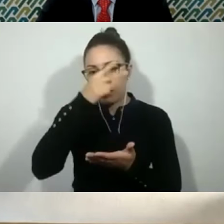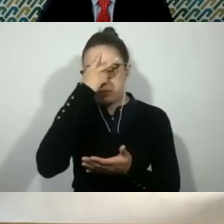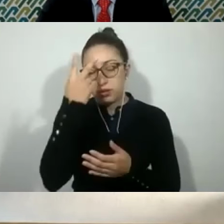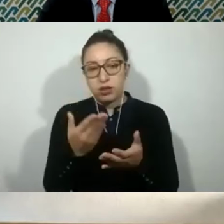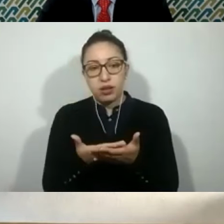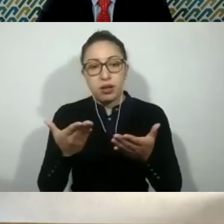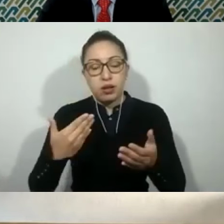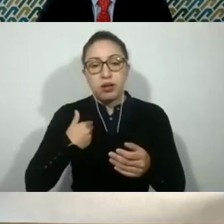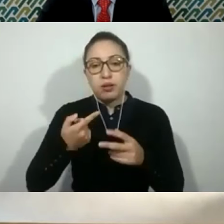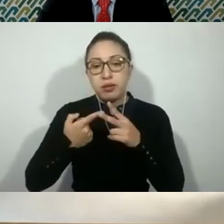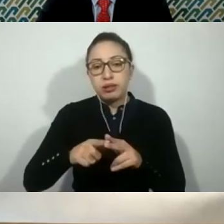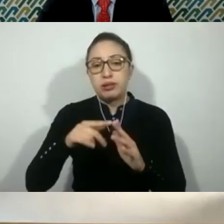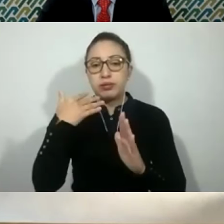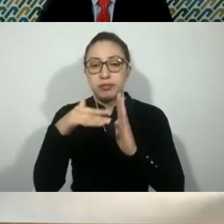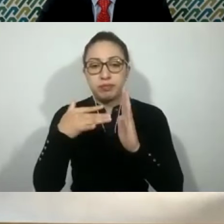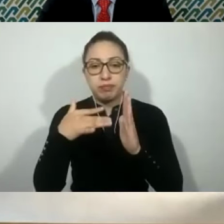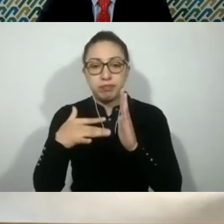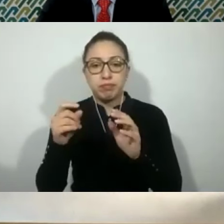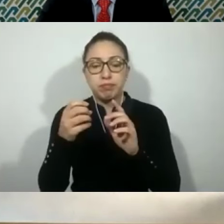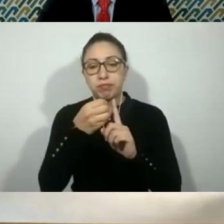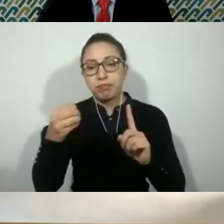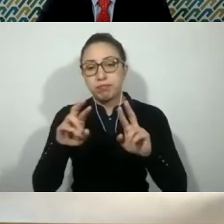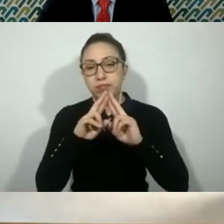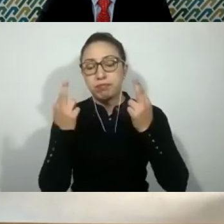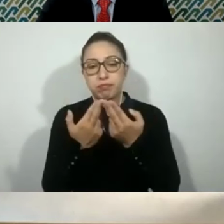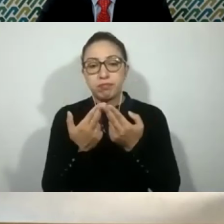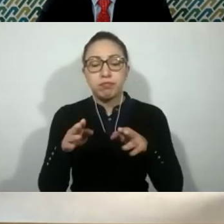trabajo con el Procurador Fiscal.